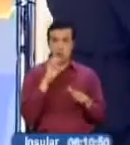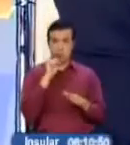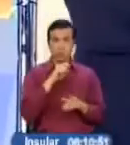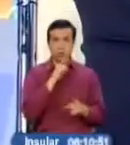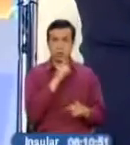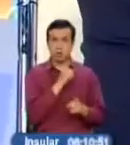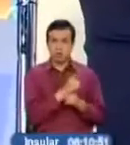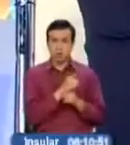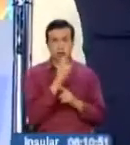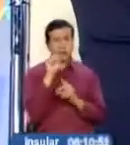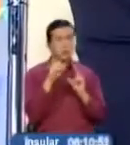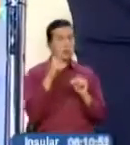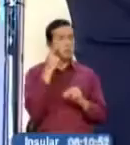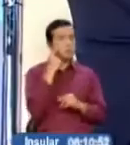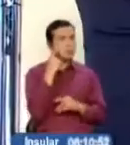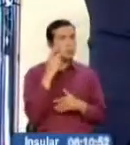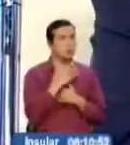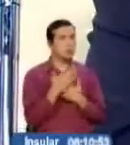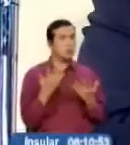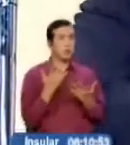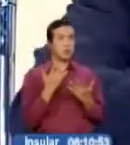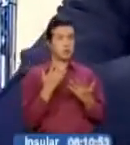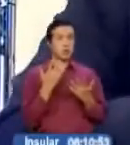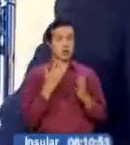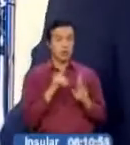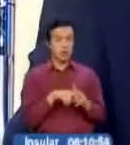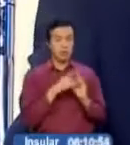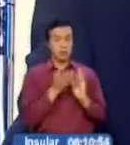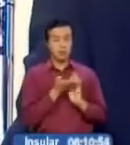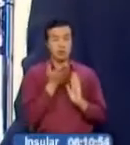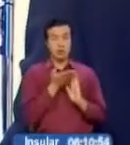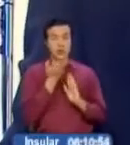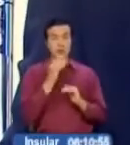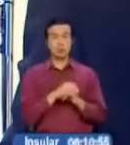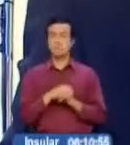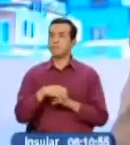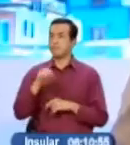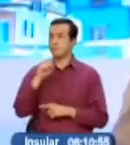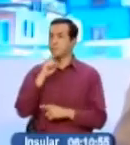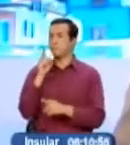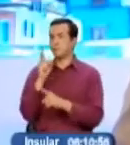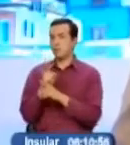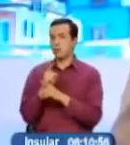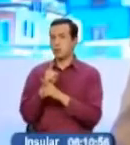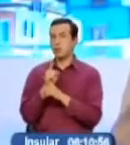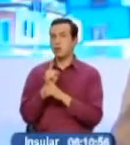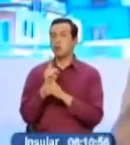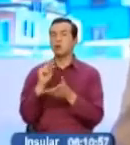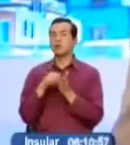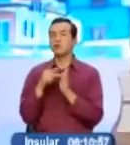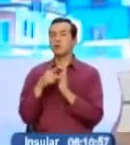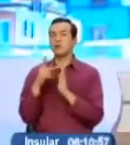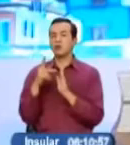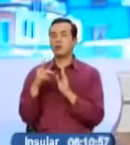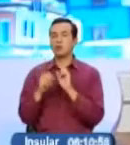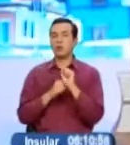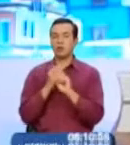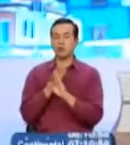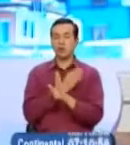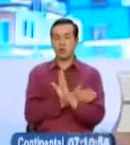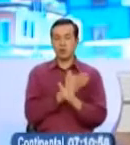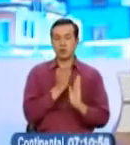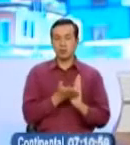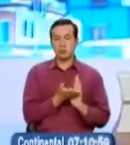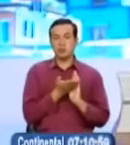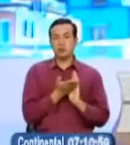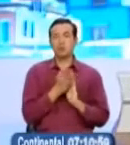decir hay un punto de quiebre en la curva? Definitivamente sí, ese quiebre se dio en el año pasado, ya empezó